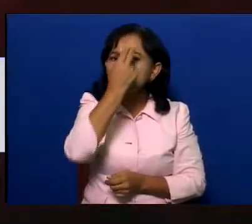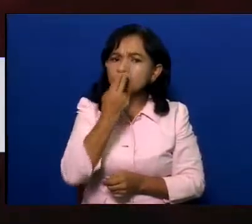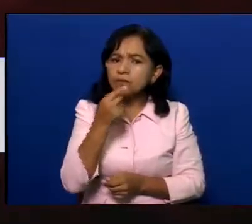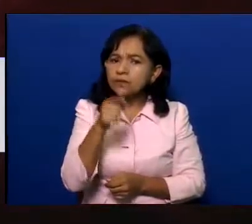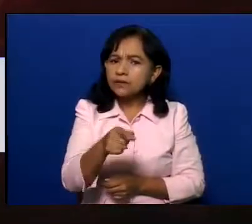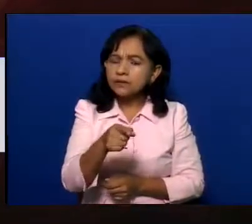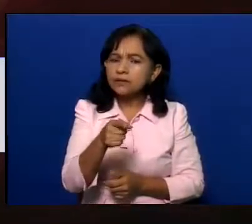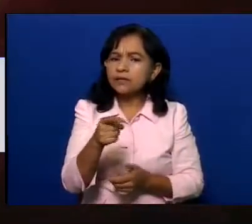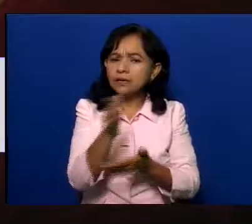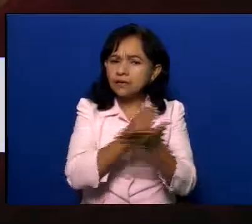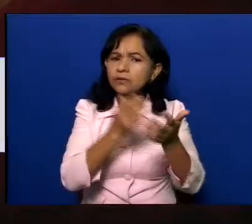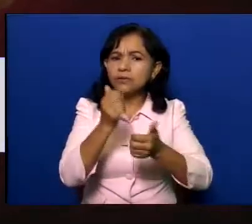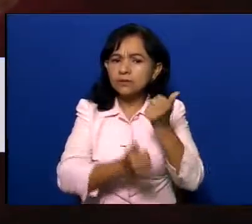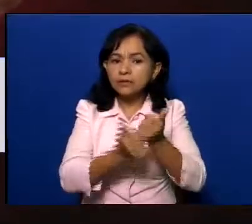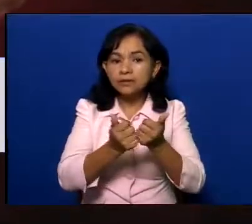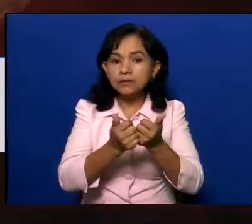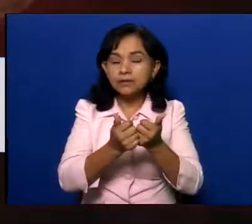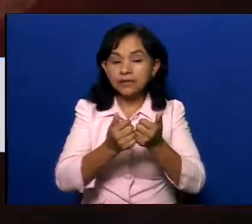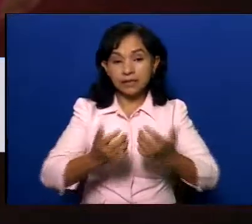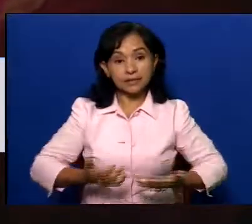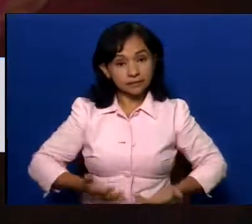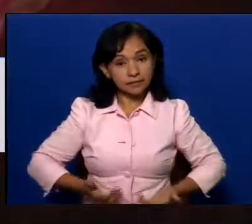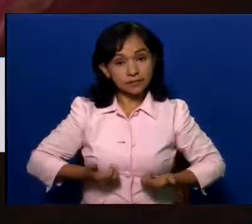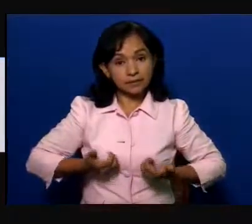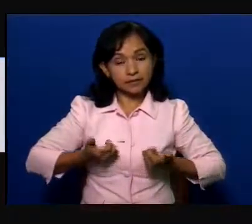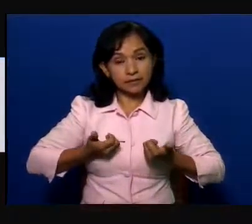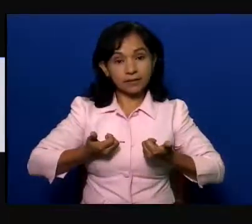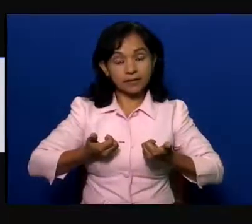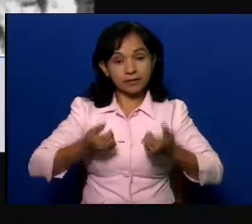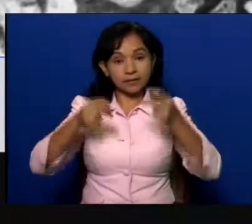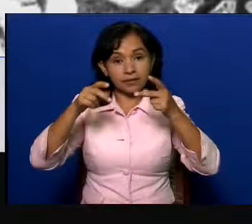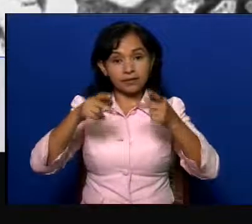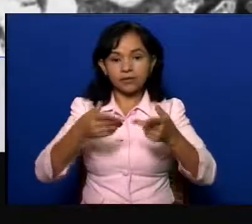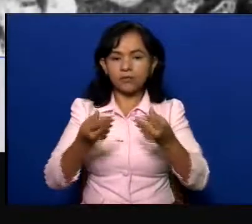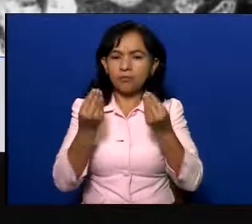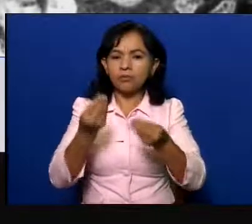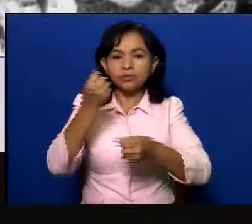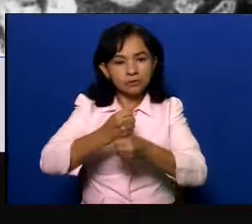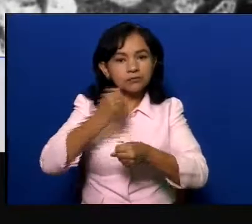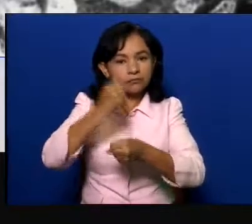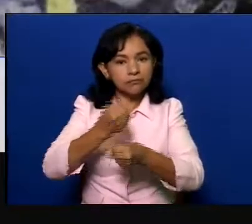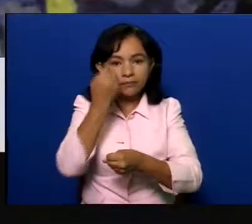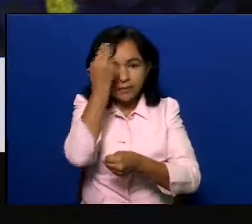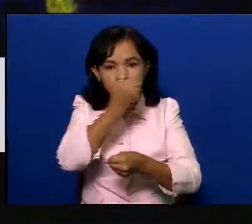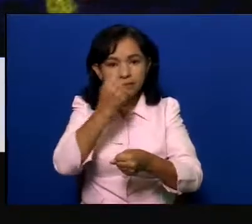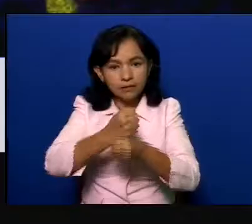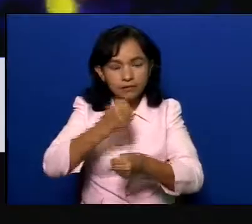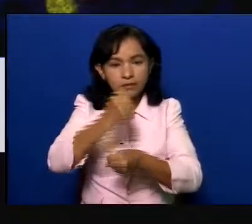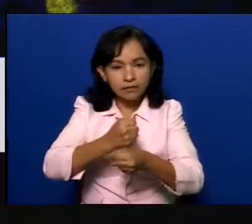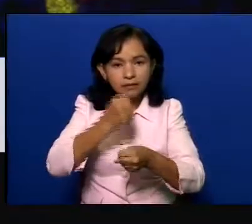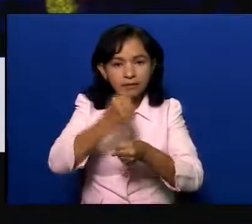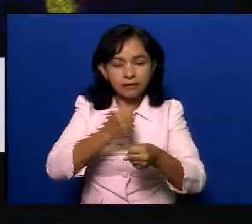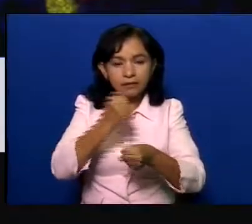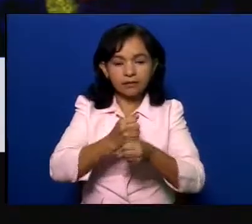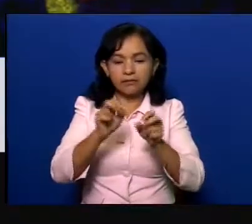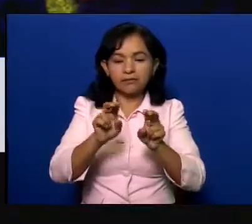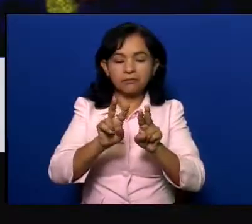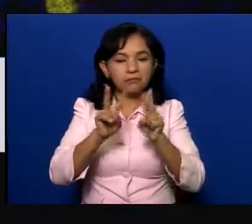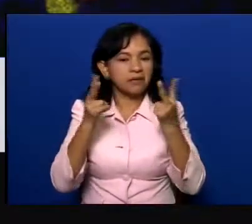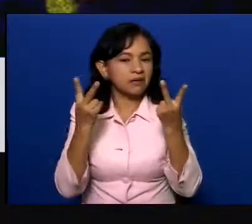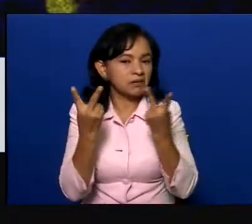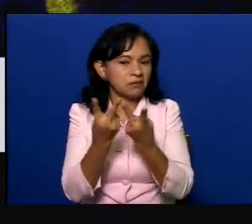factores de riesgo de muerte de cáncer, el exceso de trabajo, el ingerir poco verduras, pues